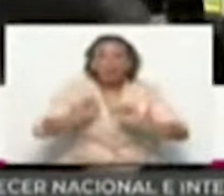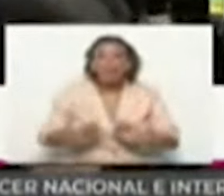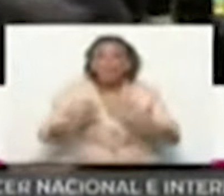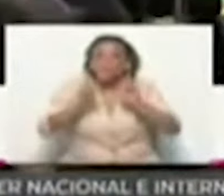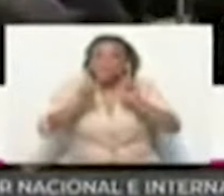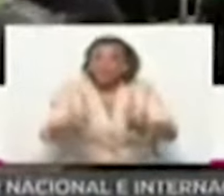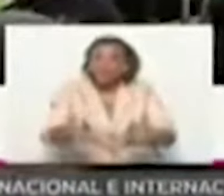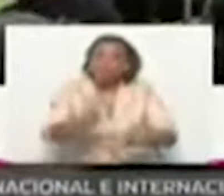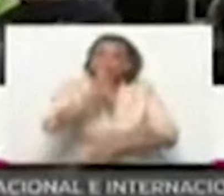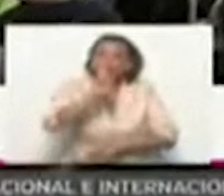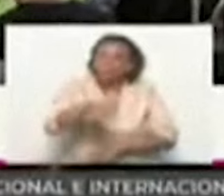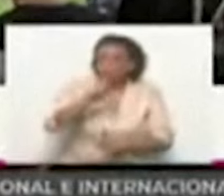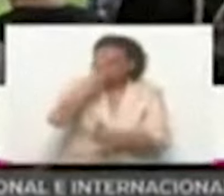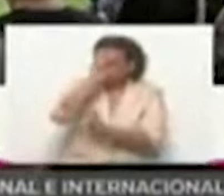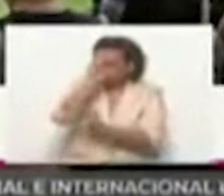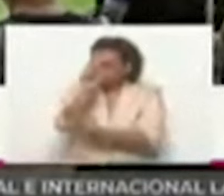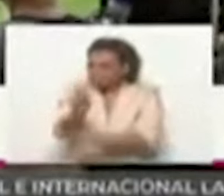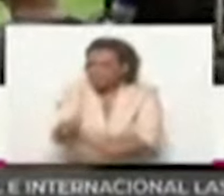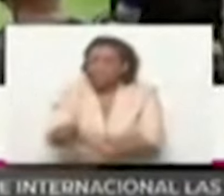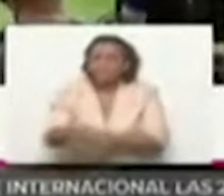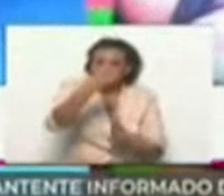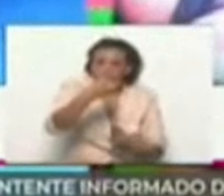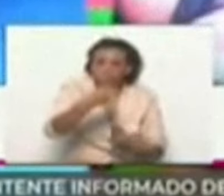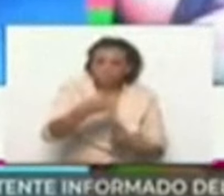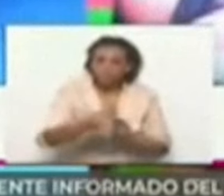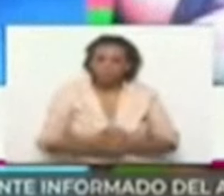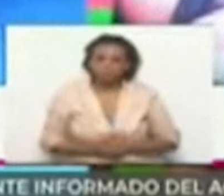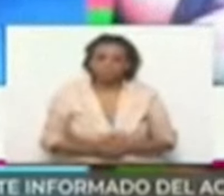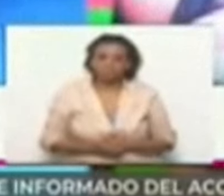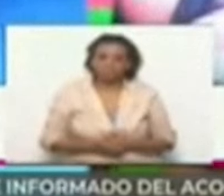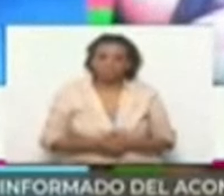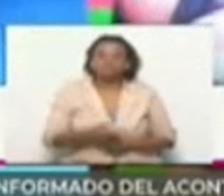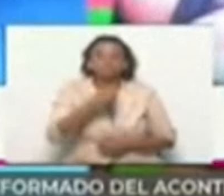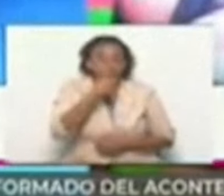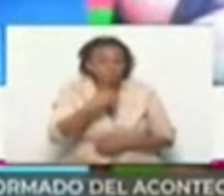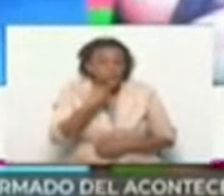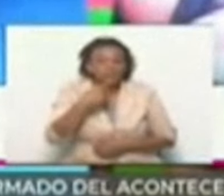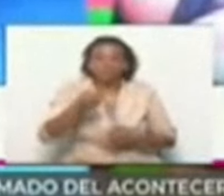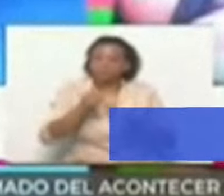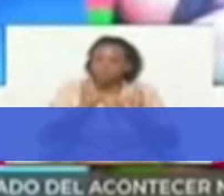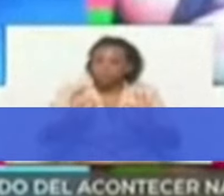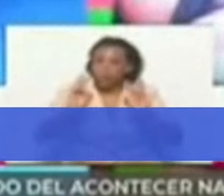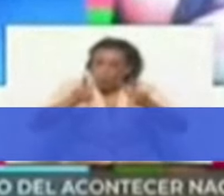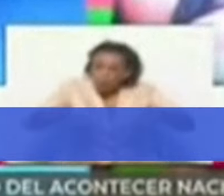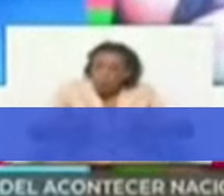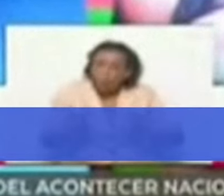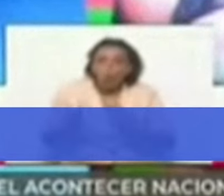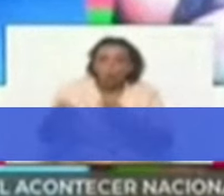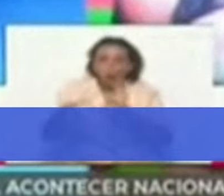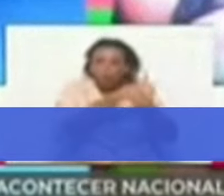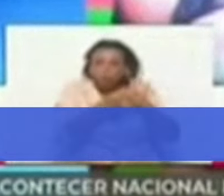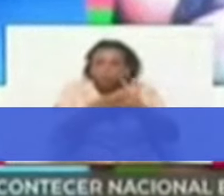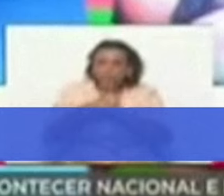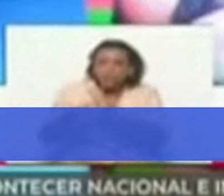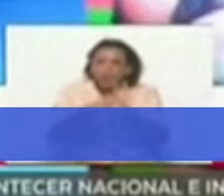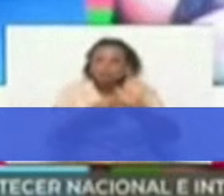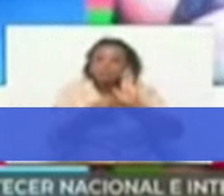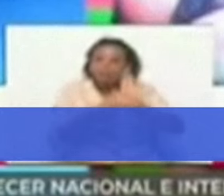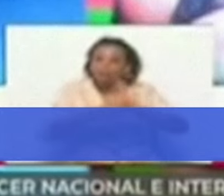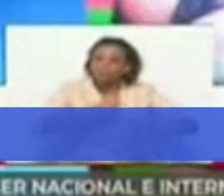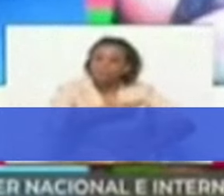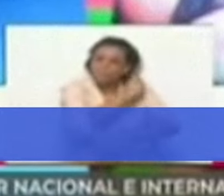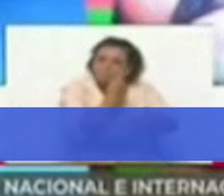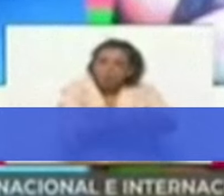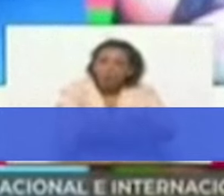después de las cuestionadas elecciones presidenciales. Momentos bonitos, ¿eh? De renovación que demuestran la